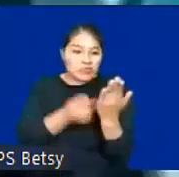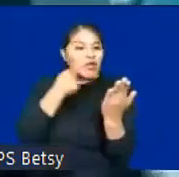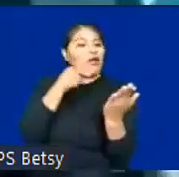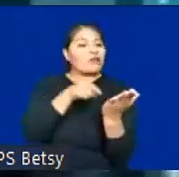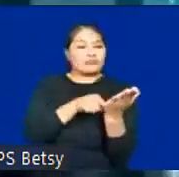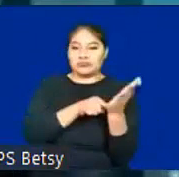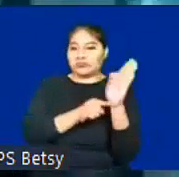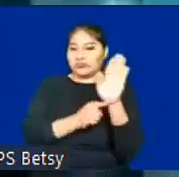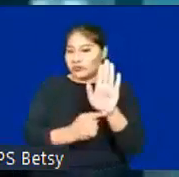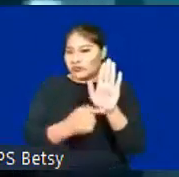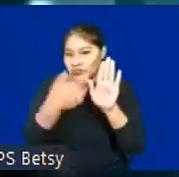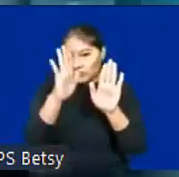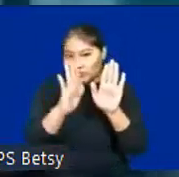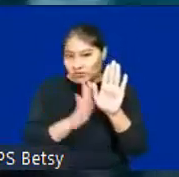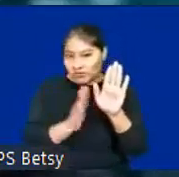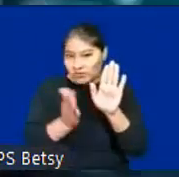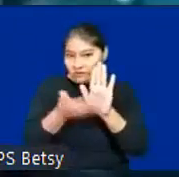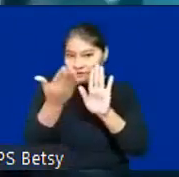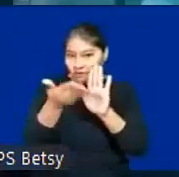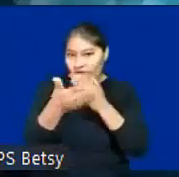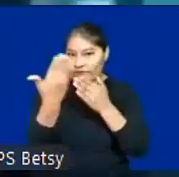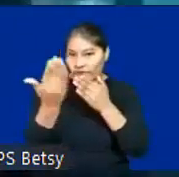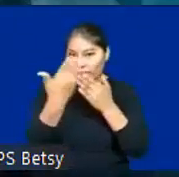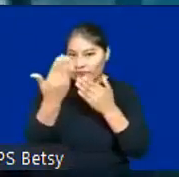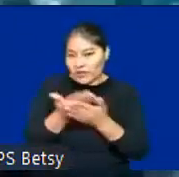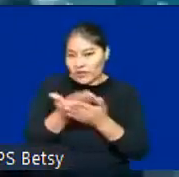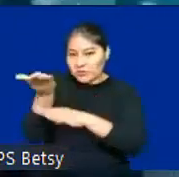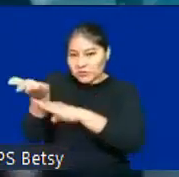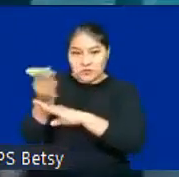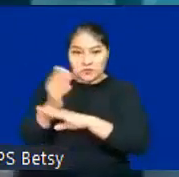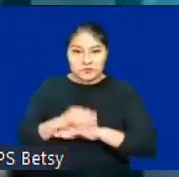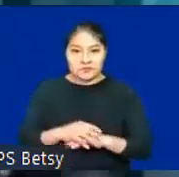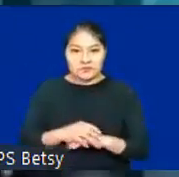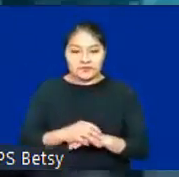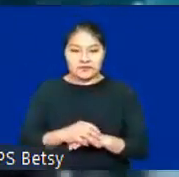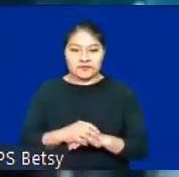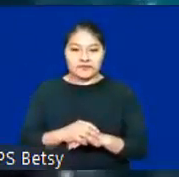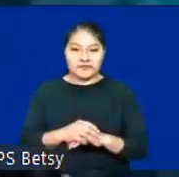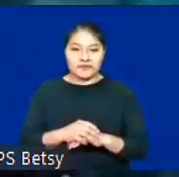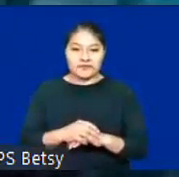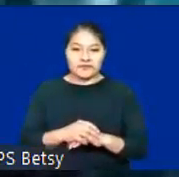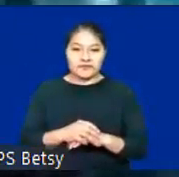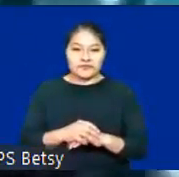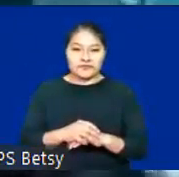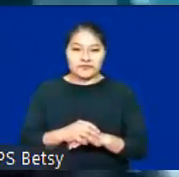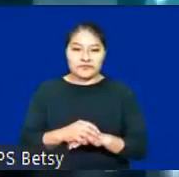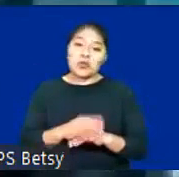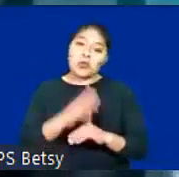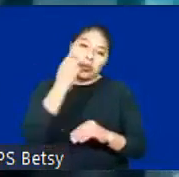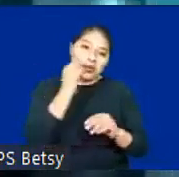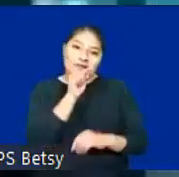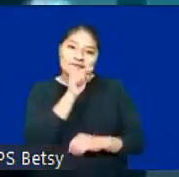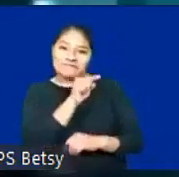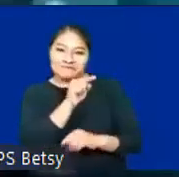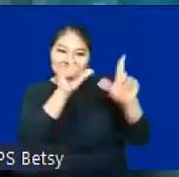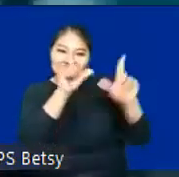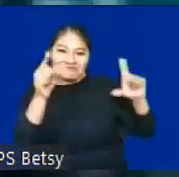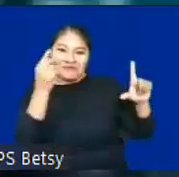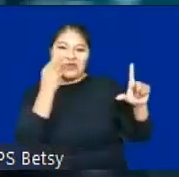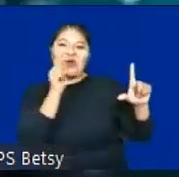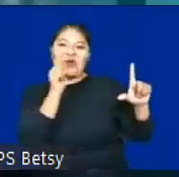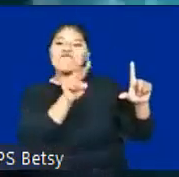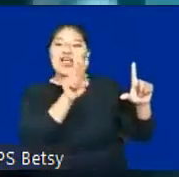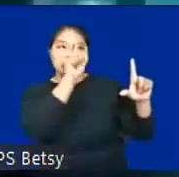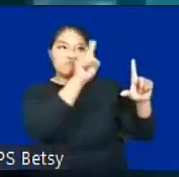esté a disposición del ciudadano, ¿no? Es un esquema donde le quería presentar este esquema solamente para evidenciar